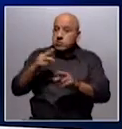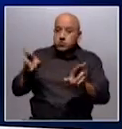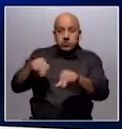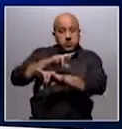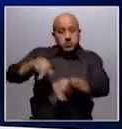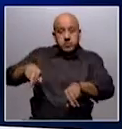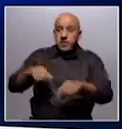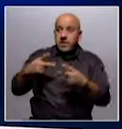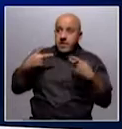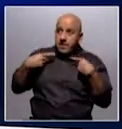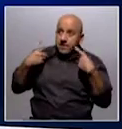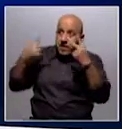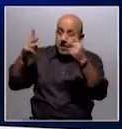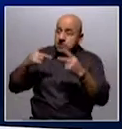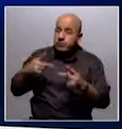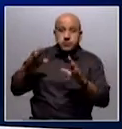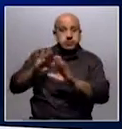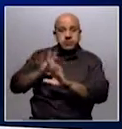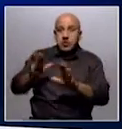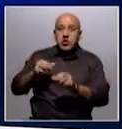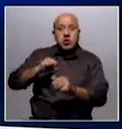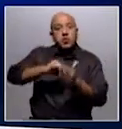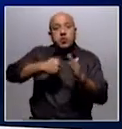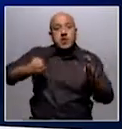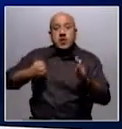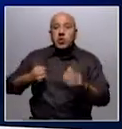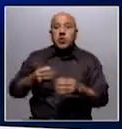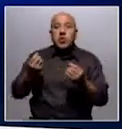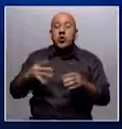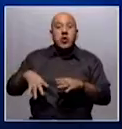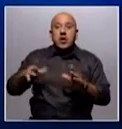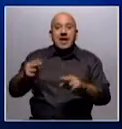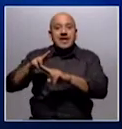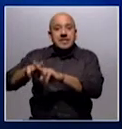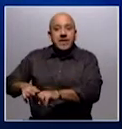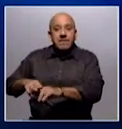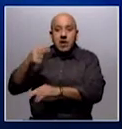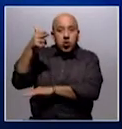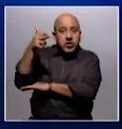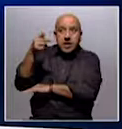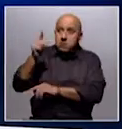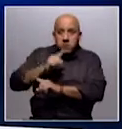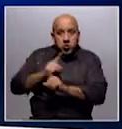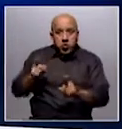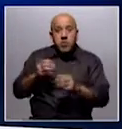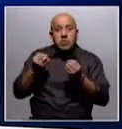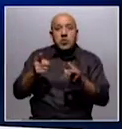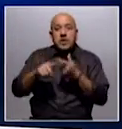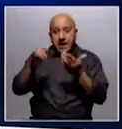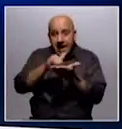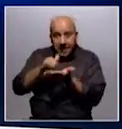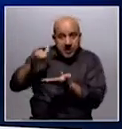no sólo el viaje sino también cayeron y por supuesto los vuelos las hoteleras esto está afectando muchísimo a la aviación